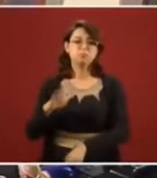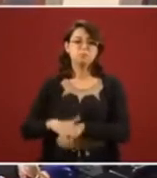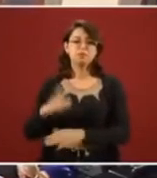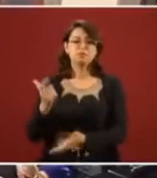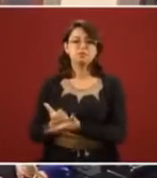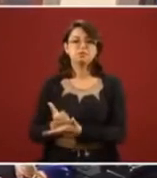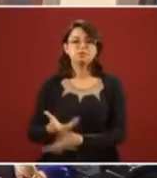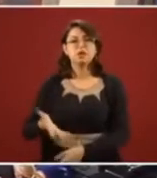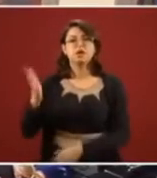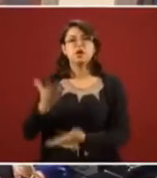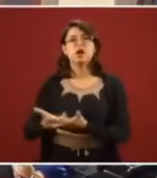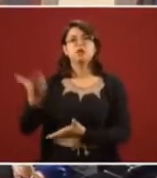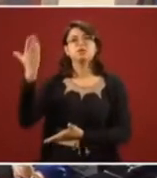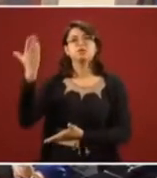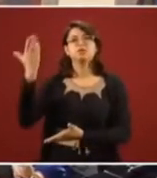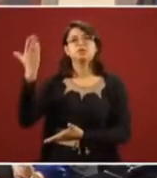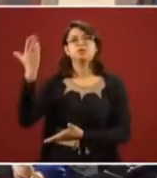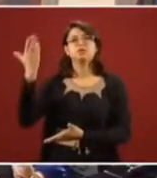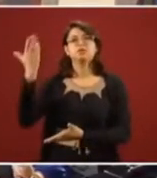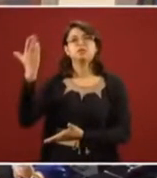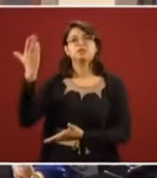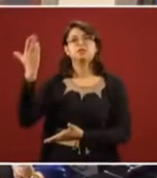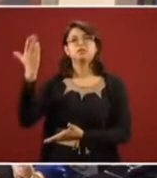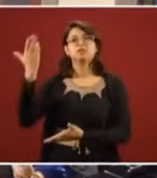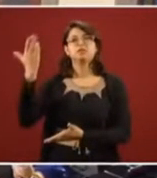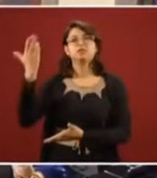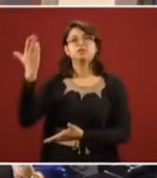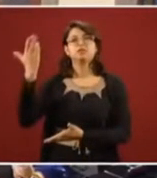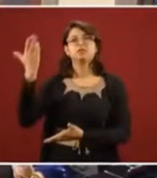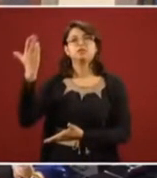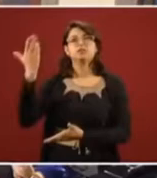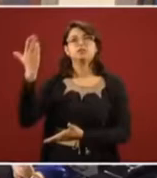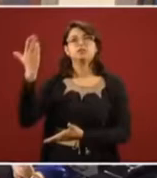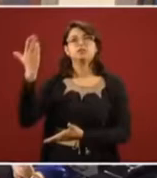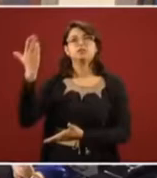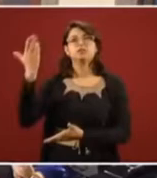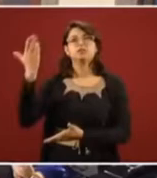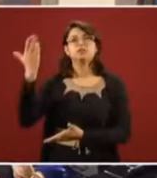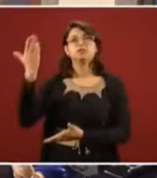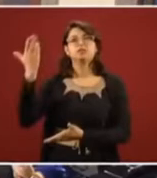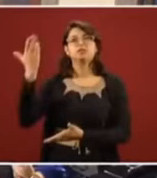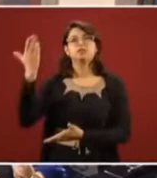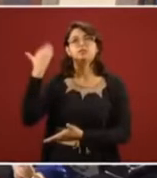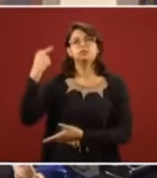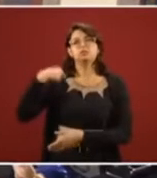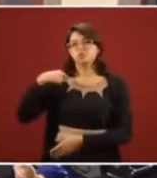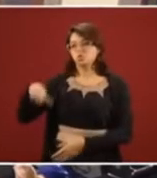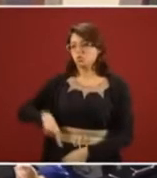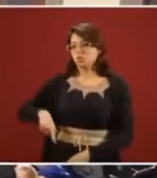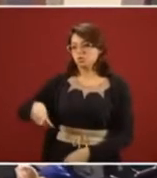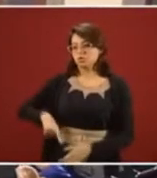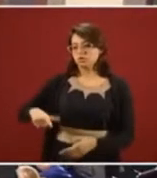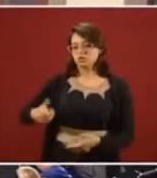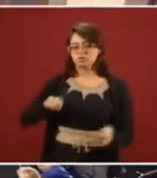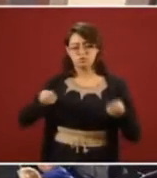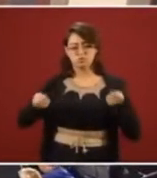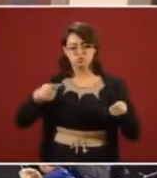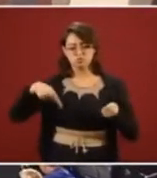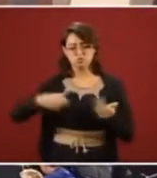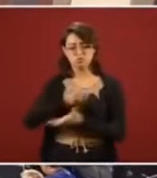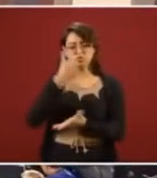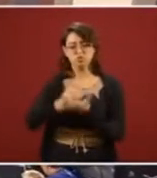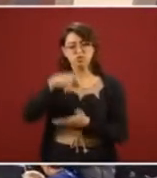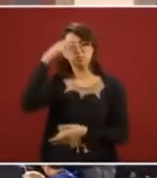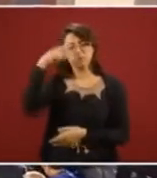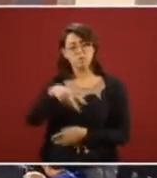pero usa un peso en ninguna historia de que todo esto empezó y en